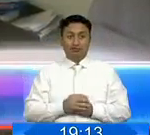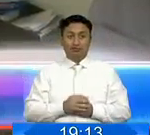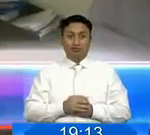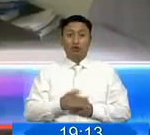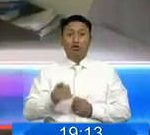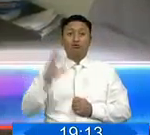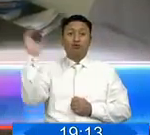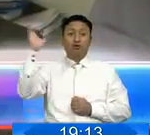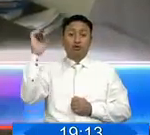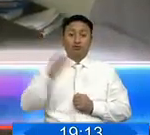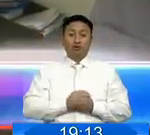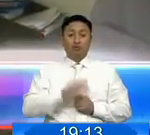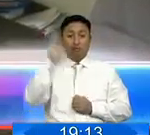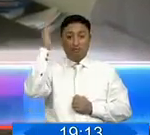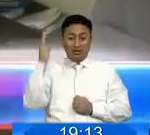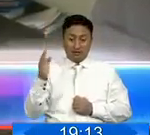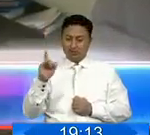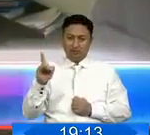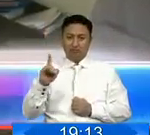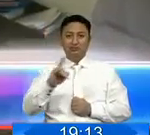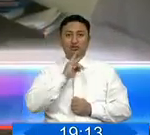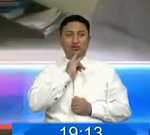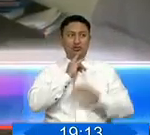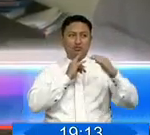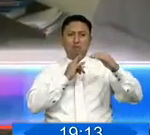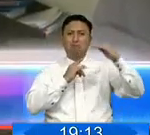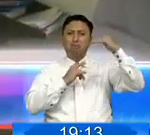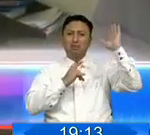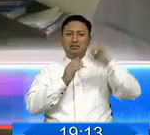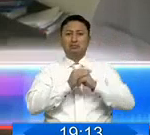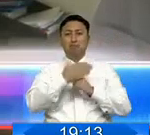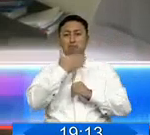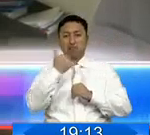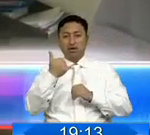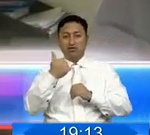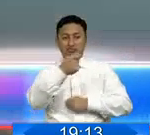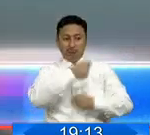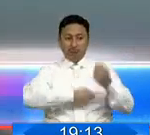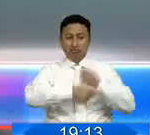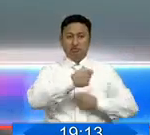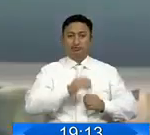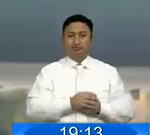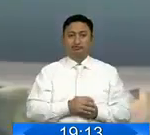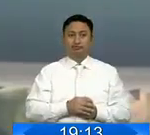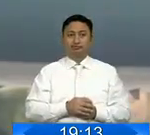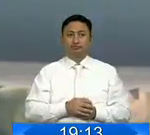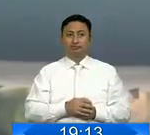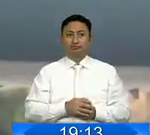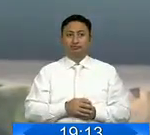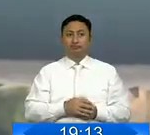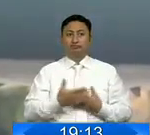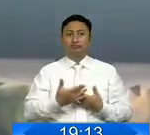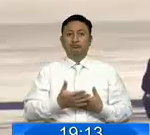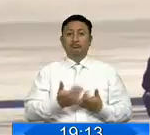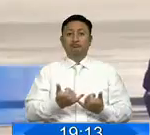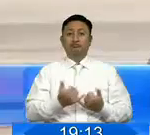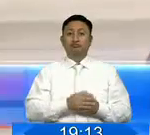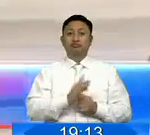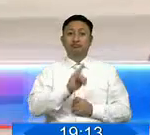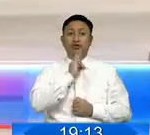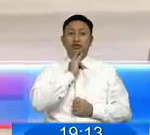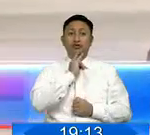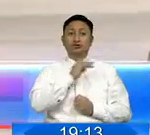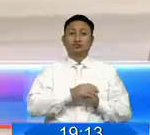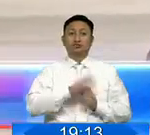propio Colombia o Brasil, Estados Unidos es un candidato idóneo para tener un acuerdo comercial. Pero el momento político que atraviesa Estados Unidos